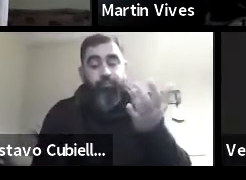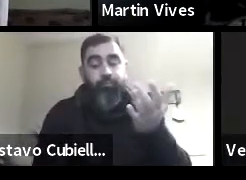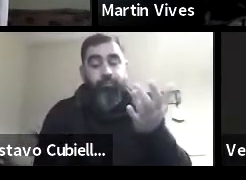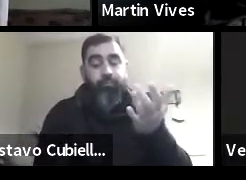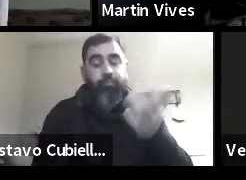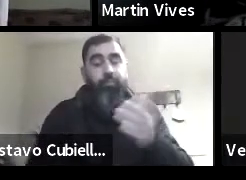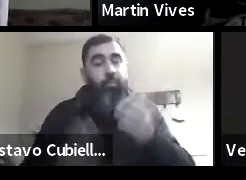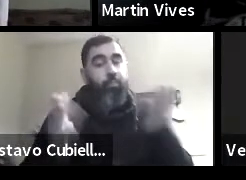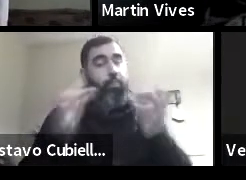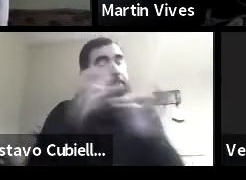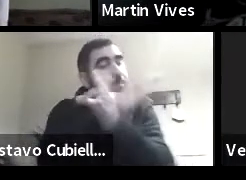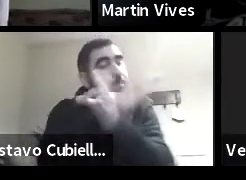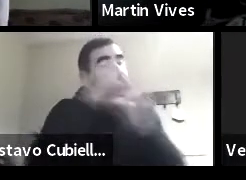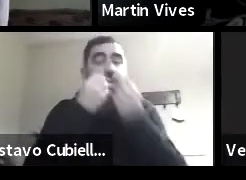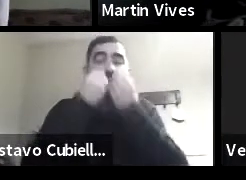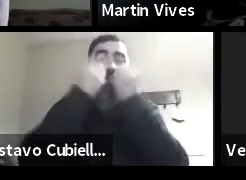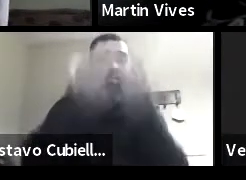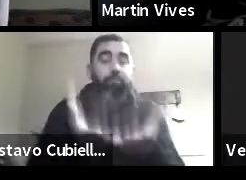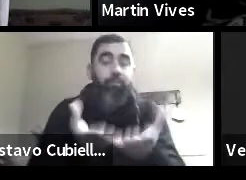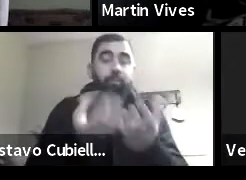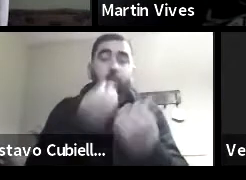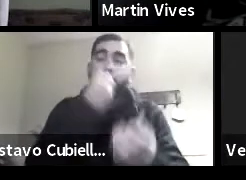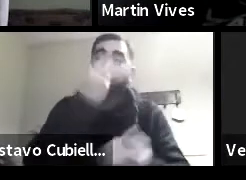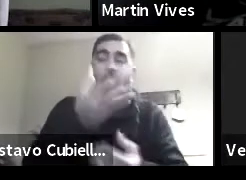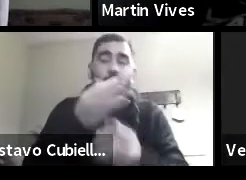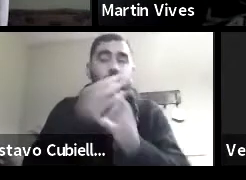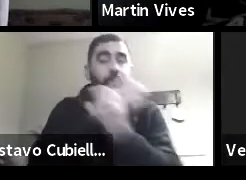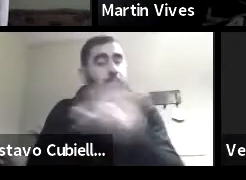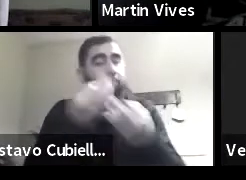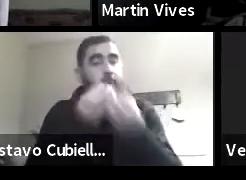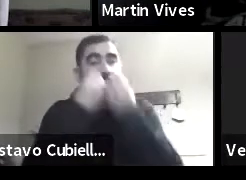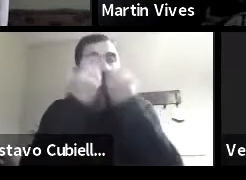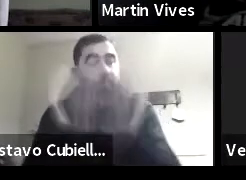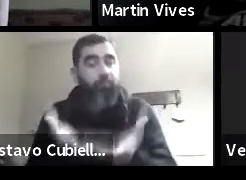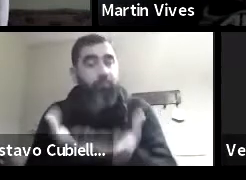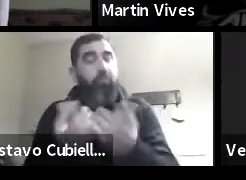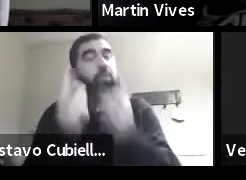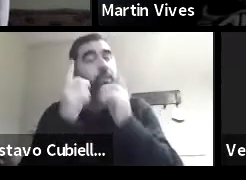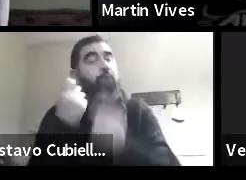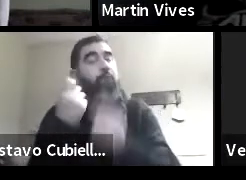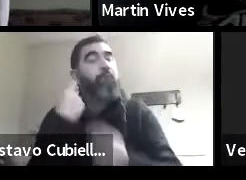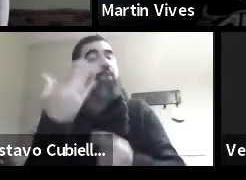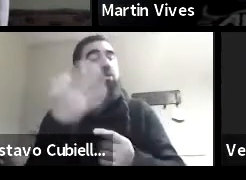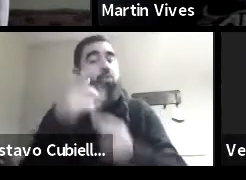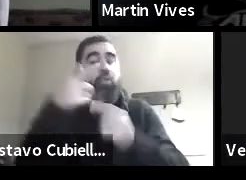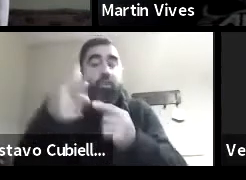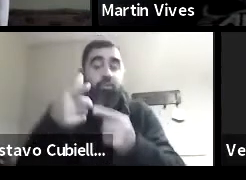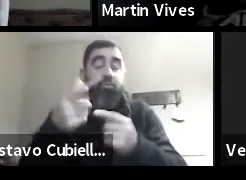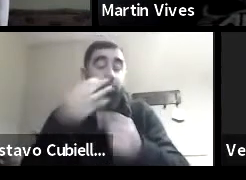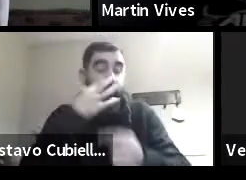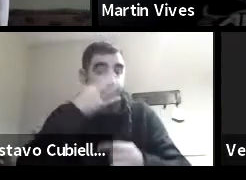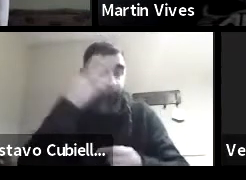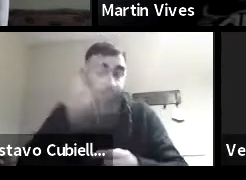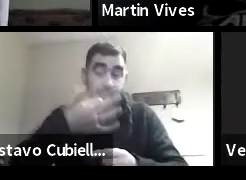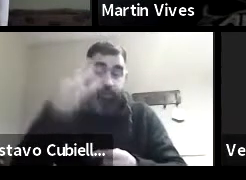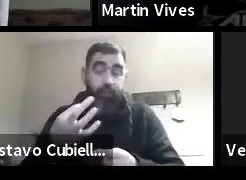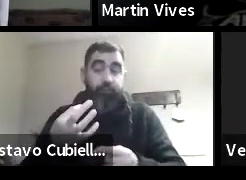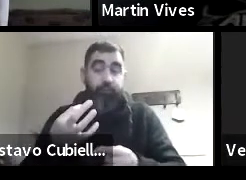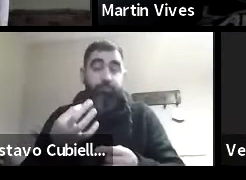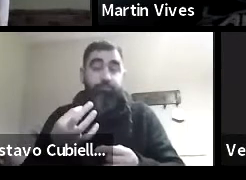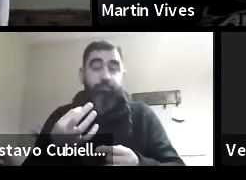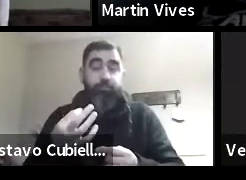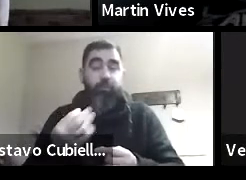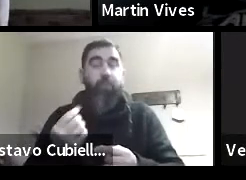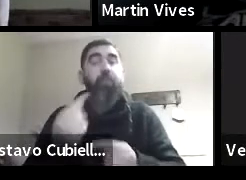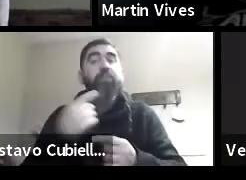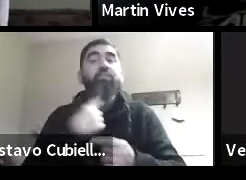para perfeccionar el beneficio, para mejorarlo y para valorar este instrumento que nos ha